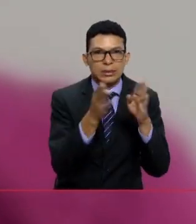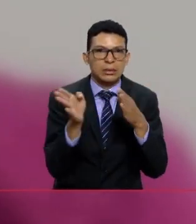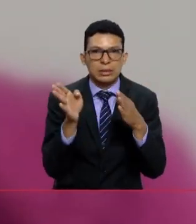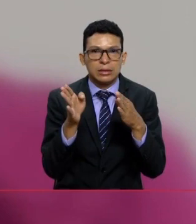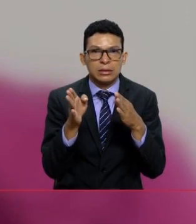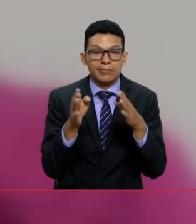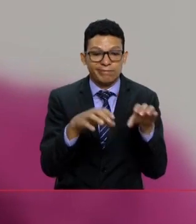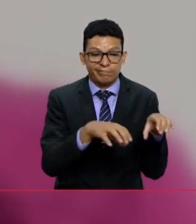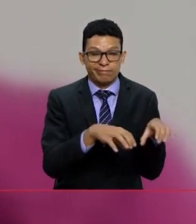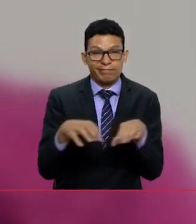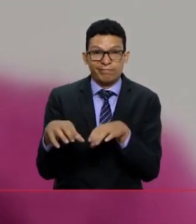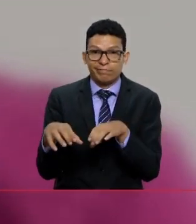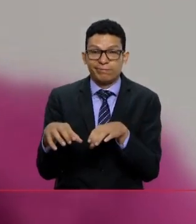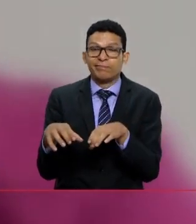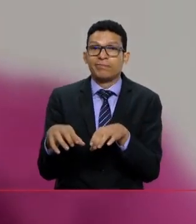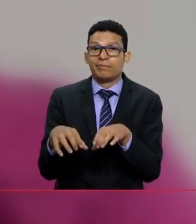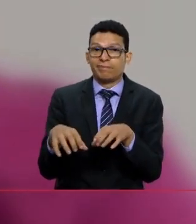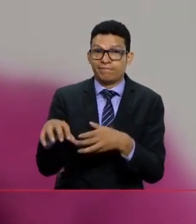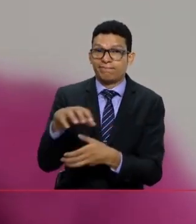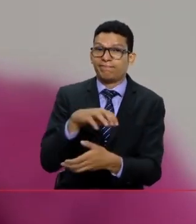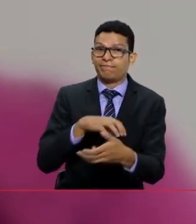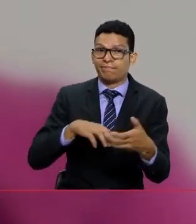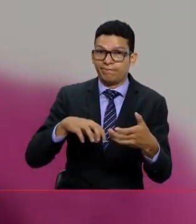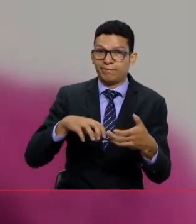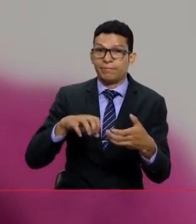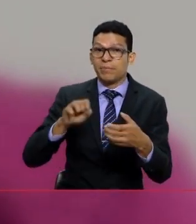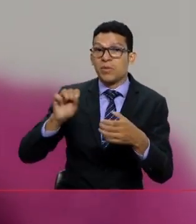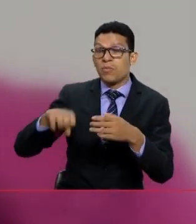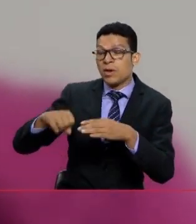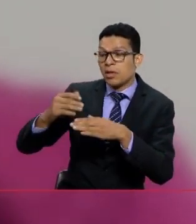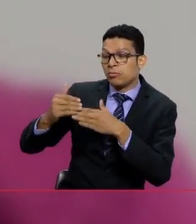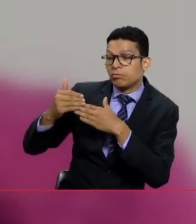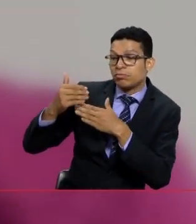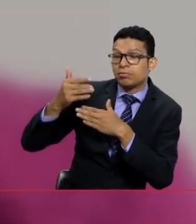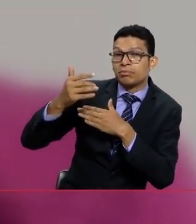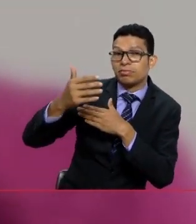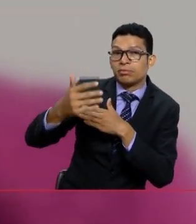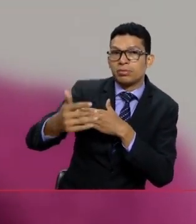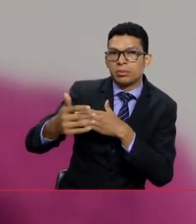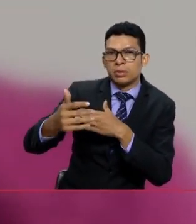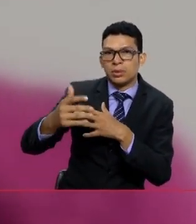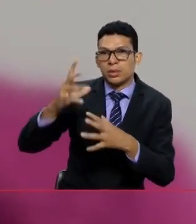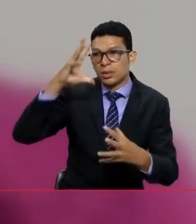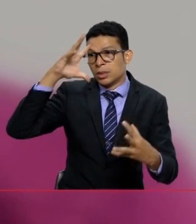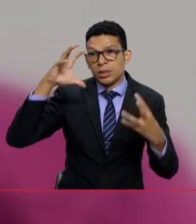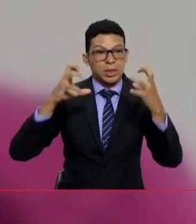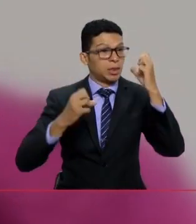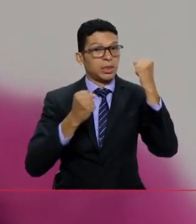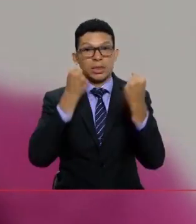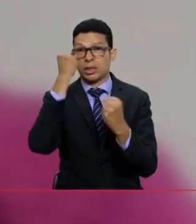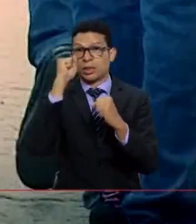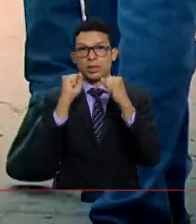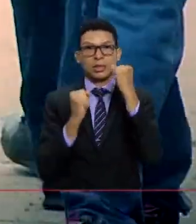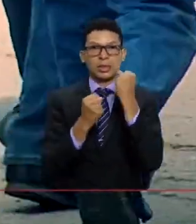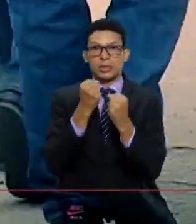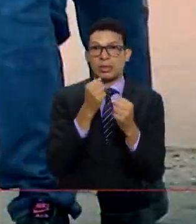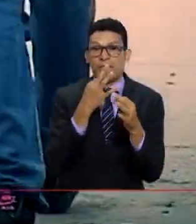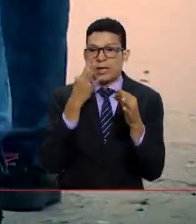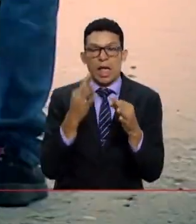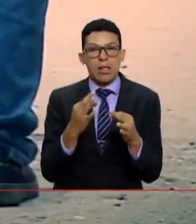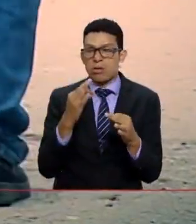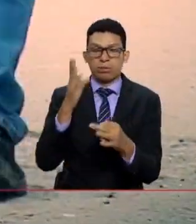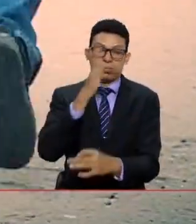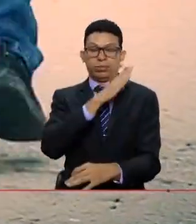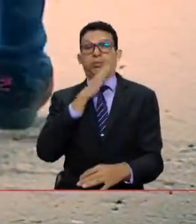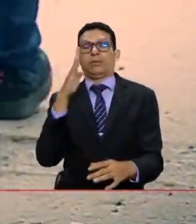del comportamiento, puede llevar a largo plazo inclusive a estados psicóticos o desconexiones con la realidad.